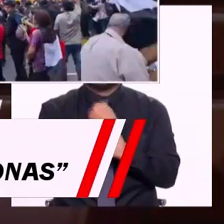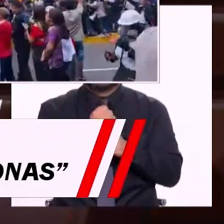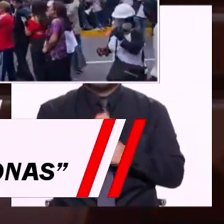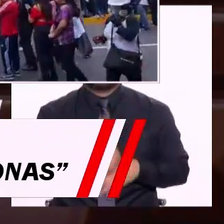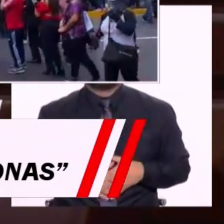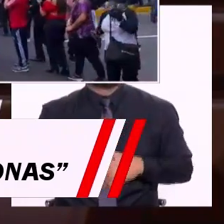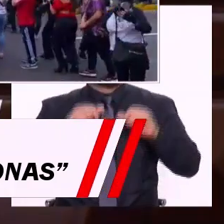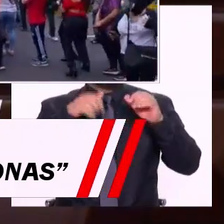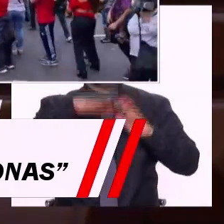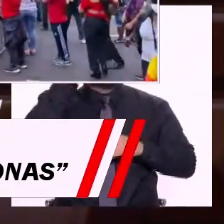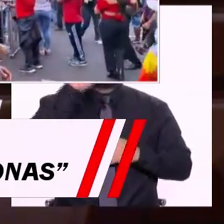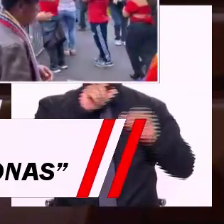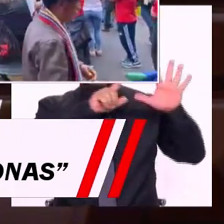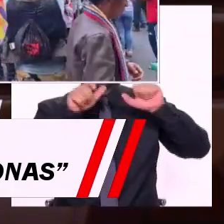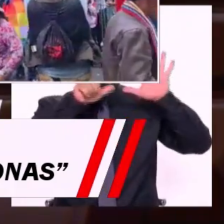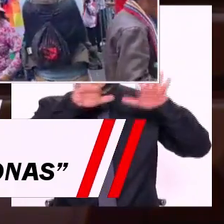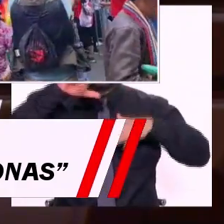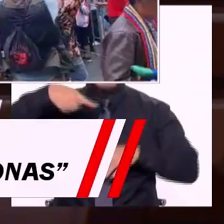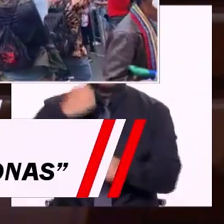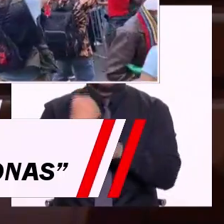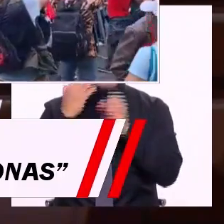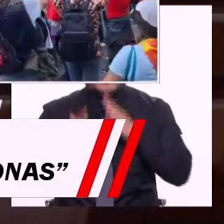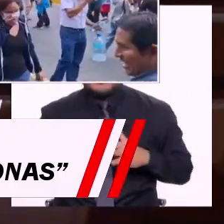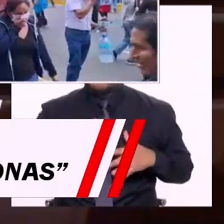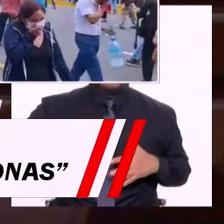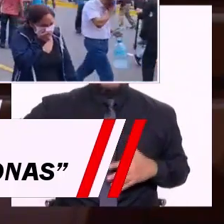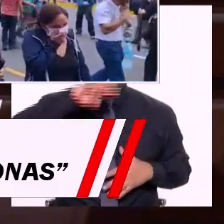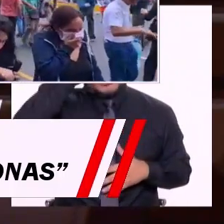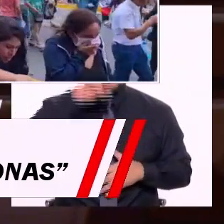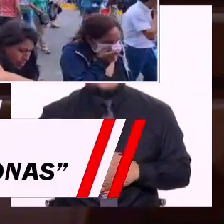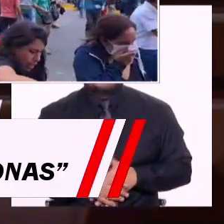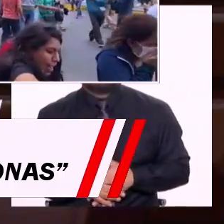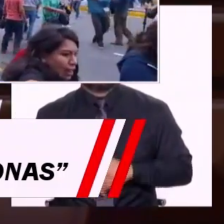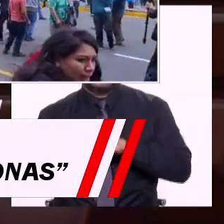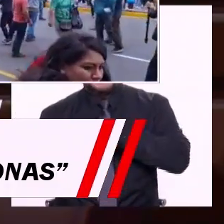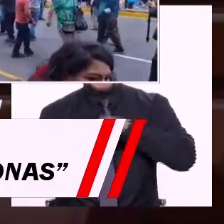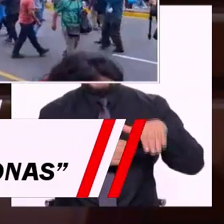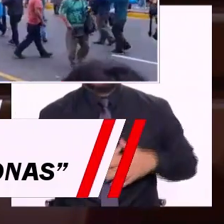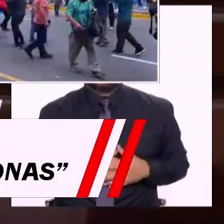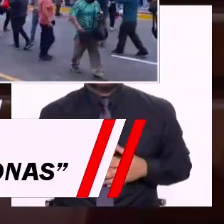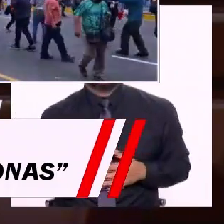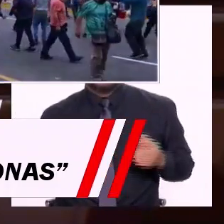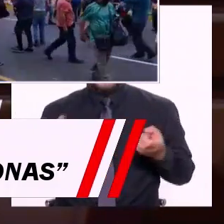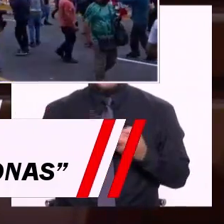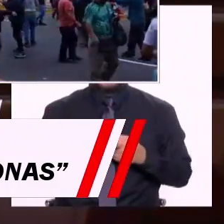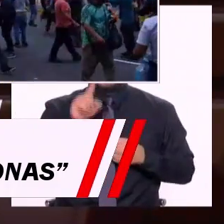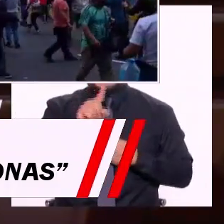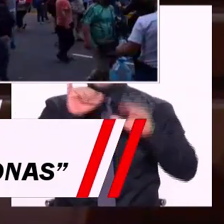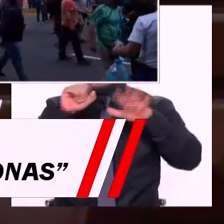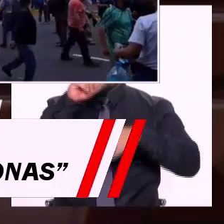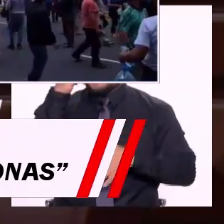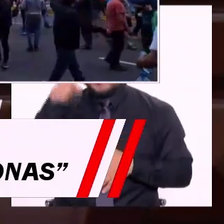nacional. Al 16 de junio, el Programa de Empleo Temporal Urau y Perú